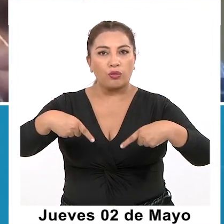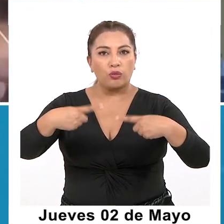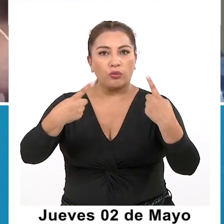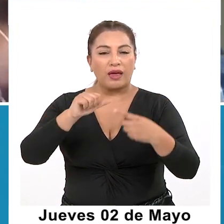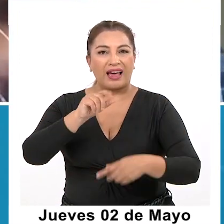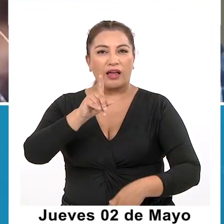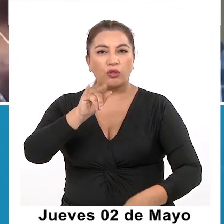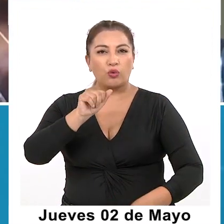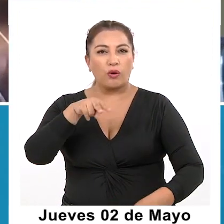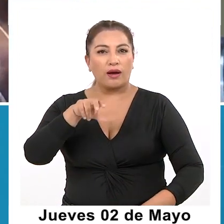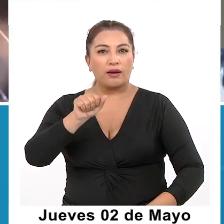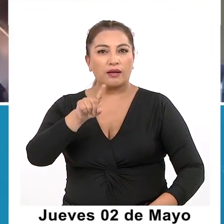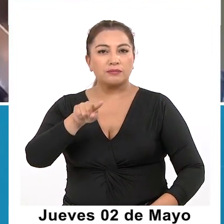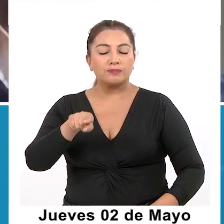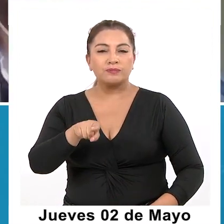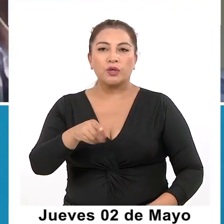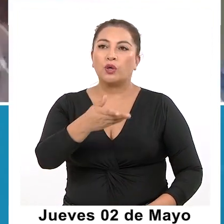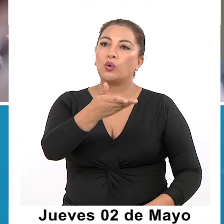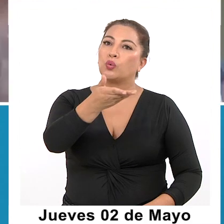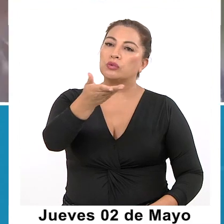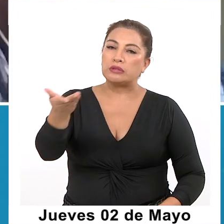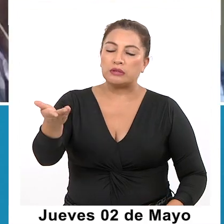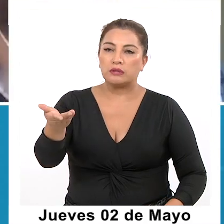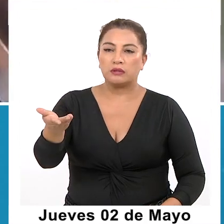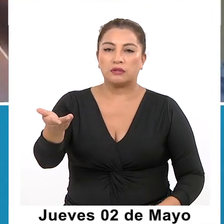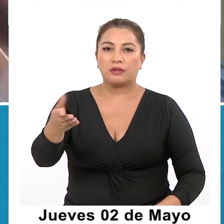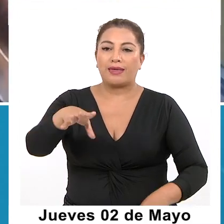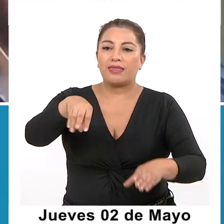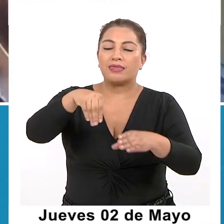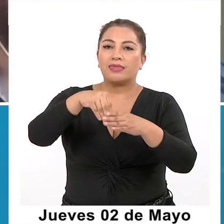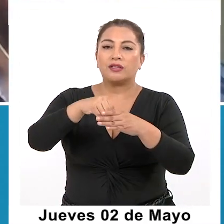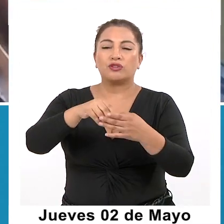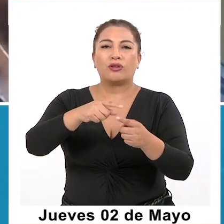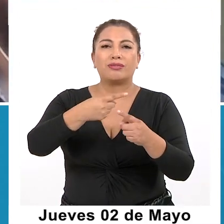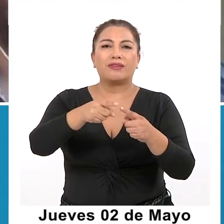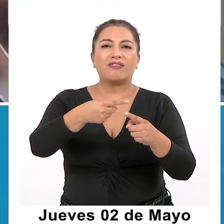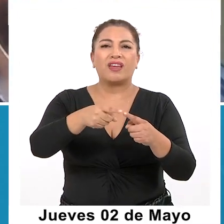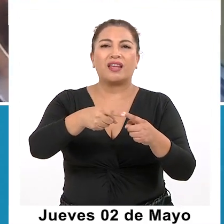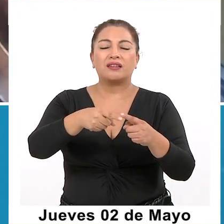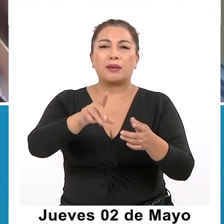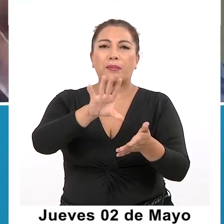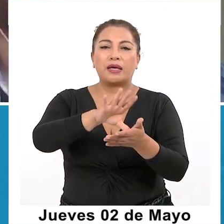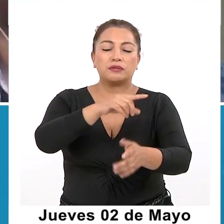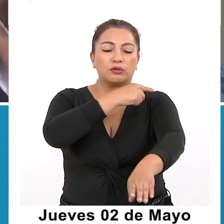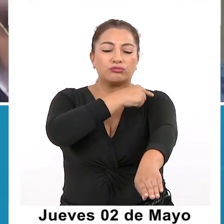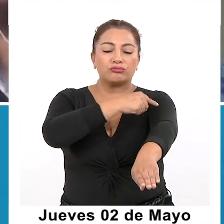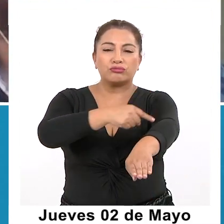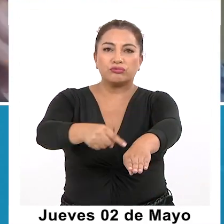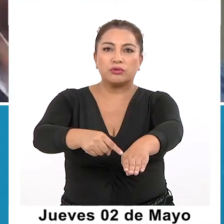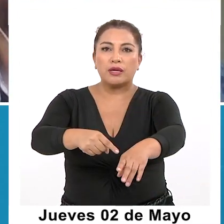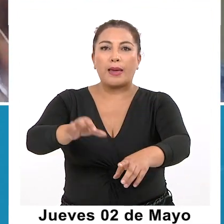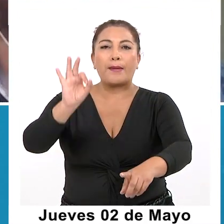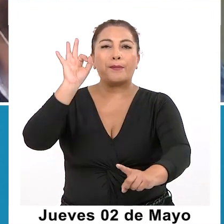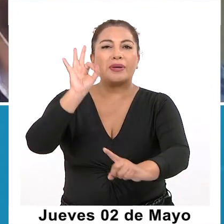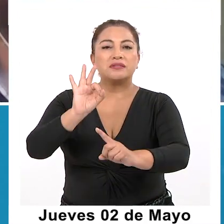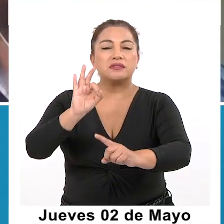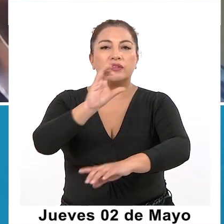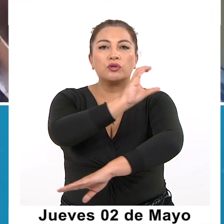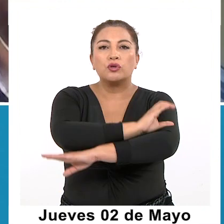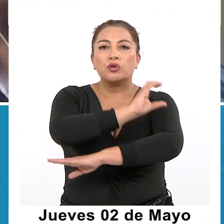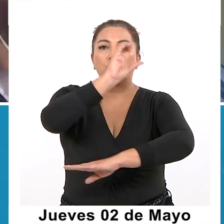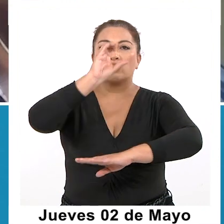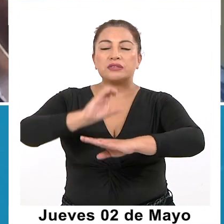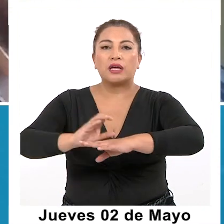Que eh ustedes están bueno insertos en todas las fronteras del país pero especialmente en colchane se han dado